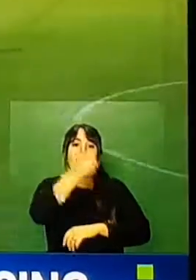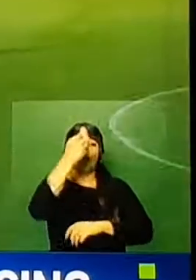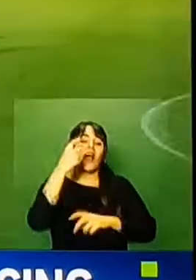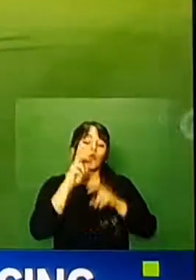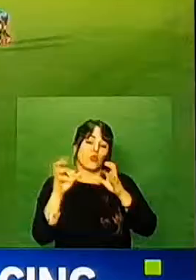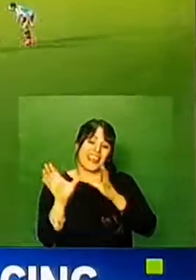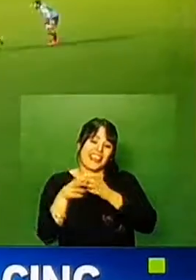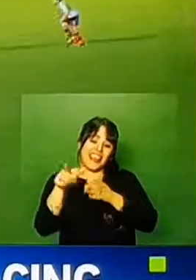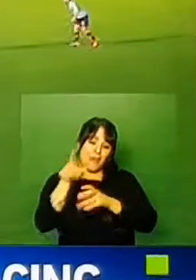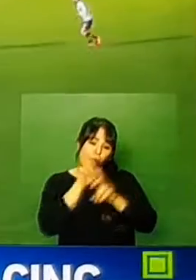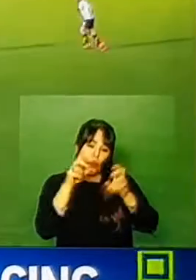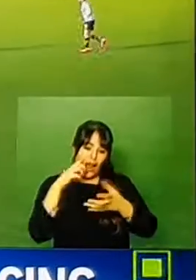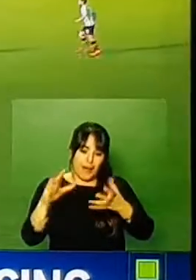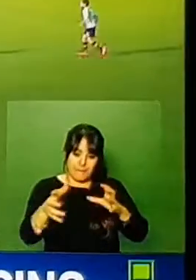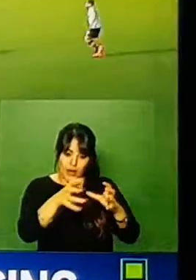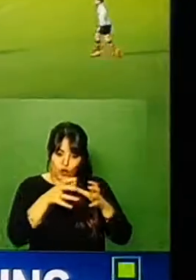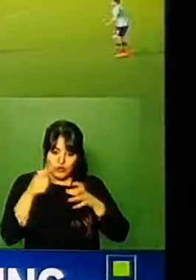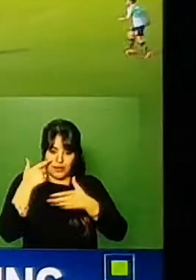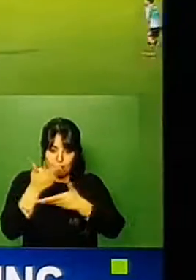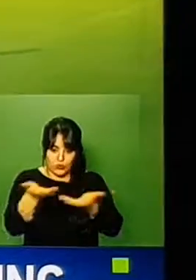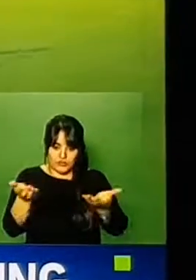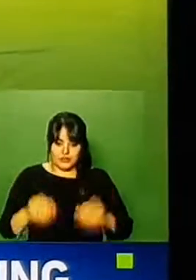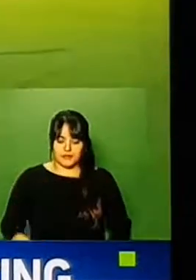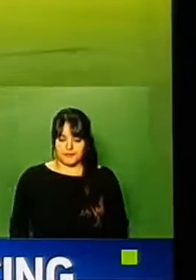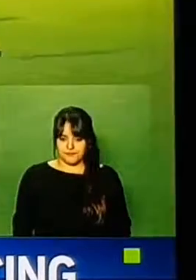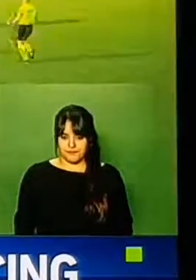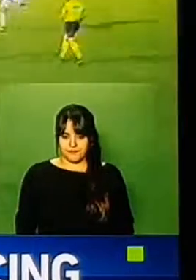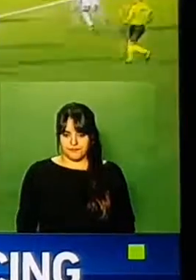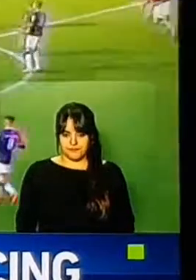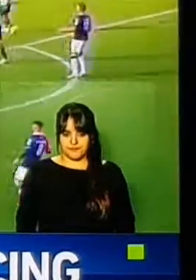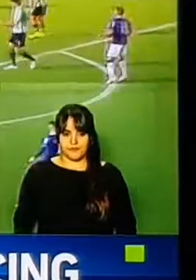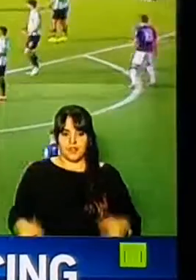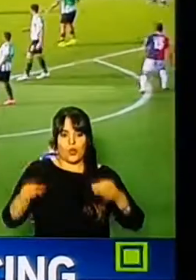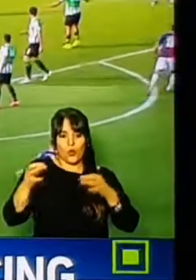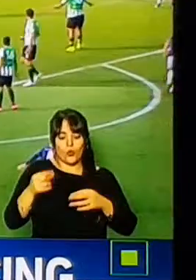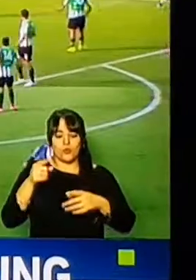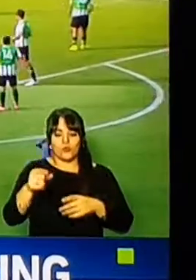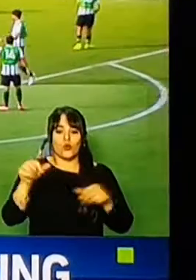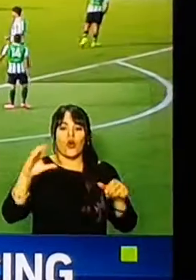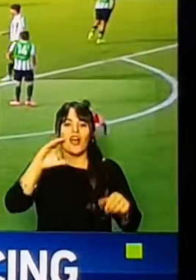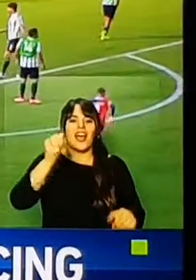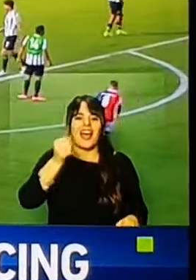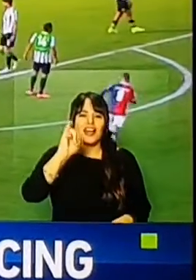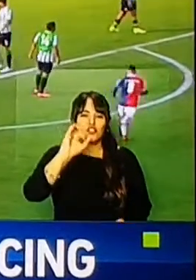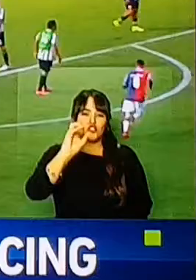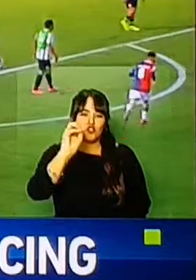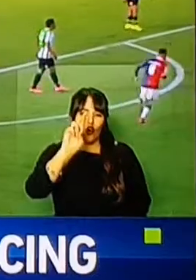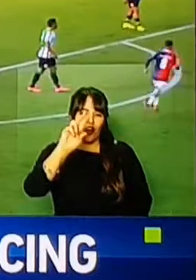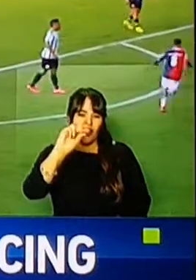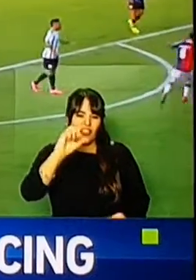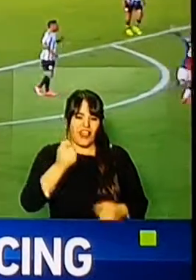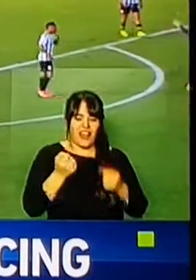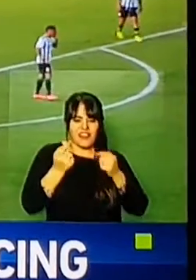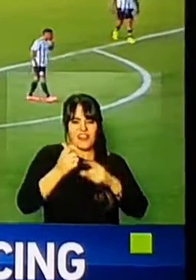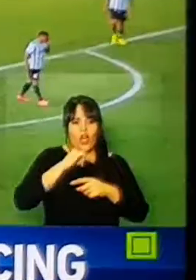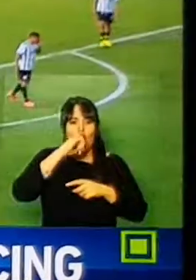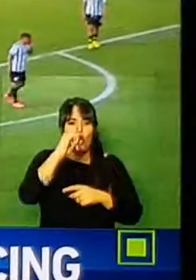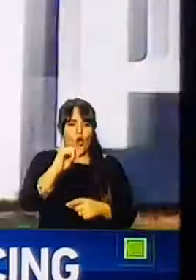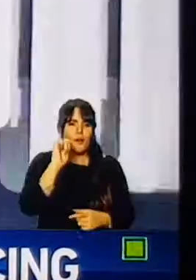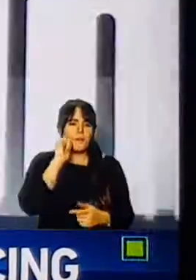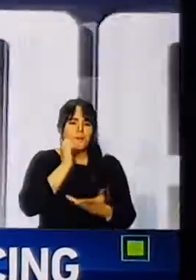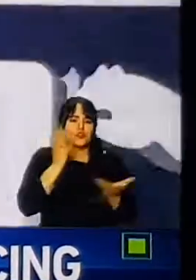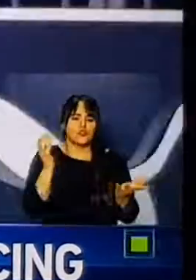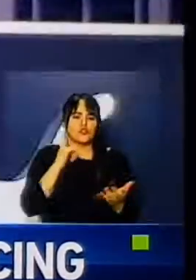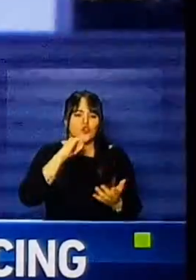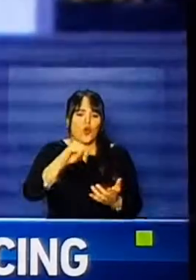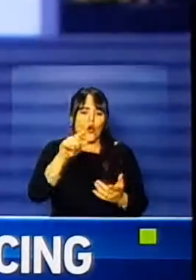con aceitada presión. Se va ubicando Cayorga. Y el Pepo Cayorga saca ese tiro tremendo. Bruto gol